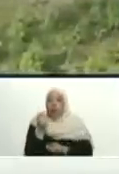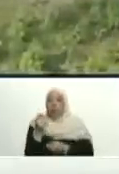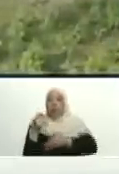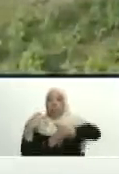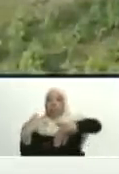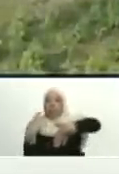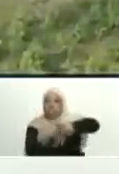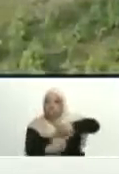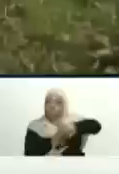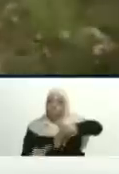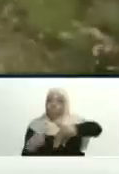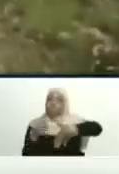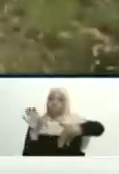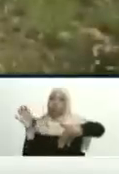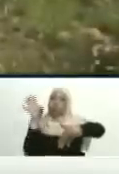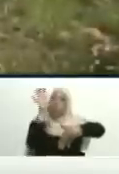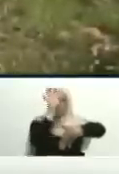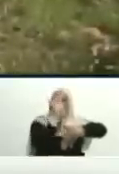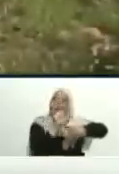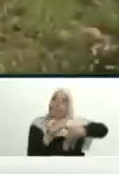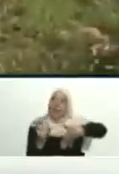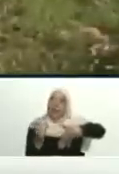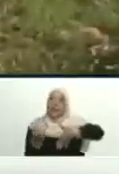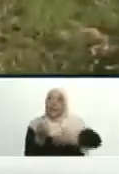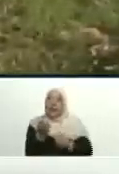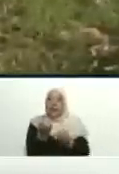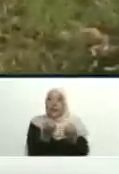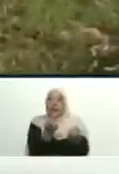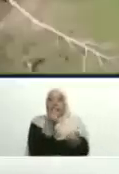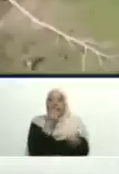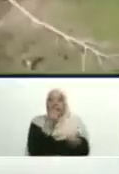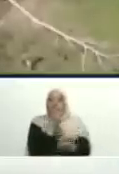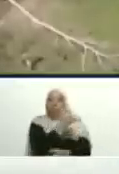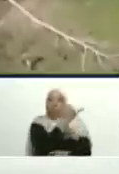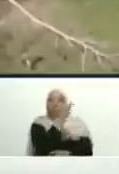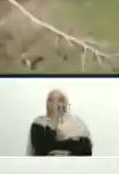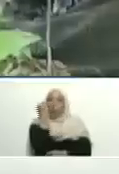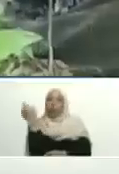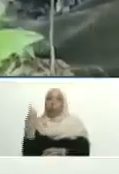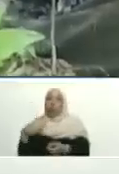Es vital. Las operaciones en toda la región del Estado Bolívar,